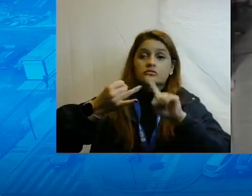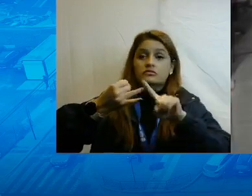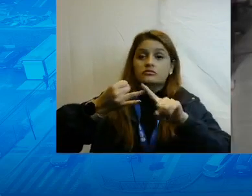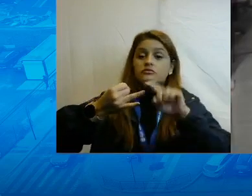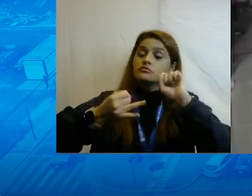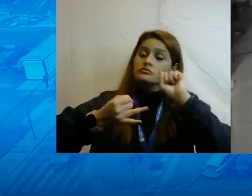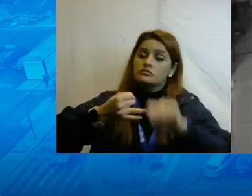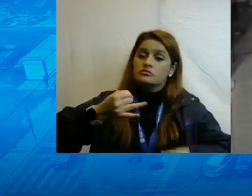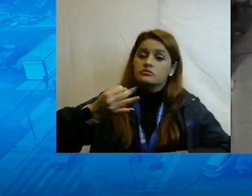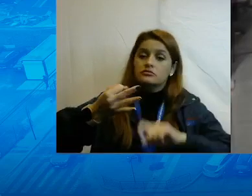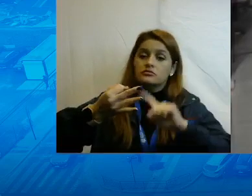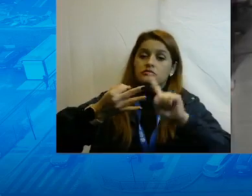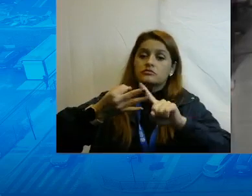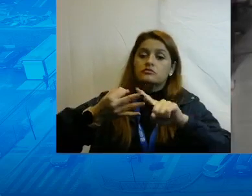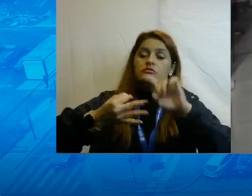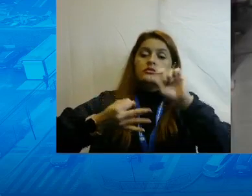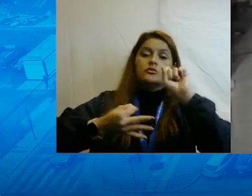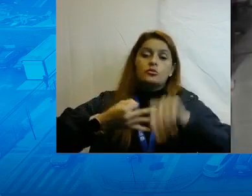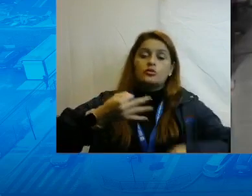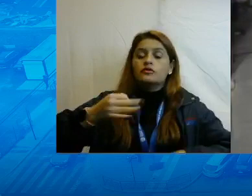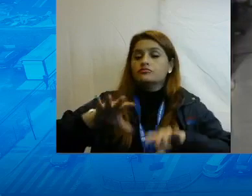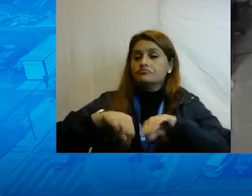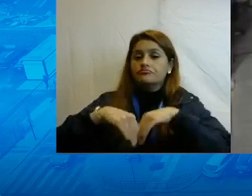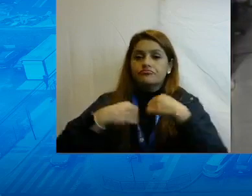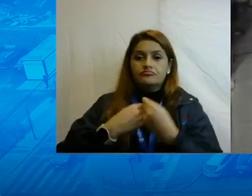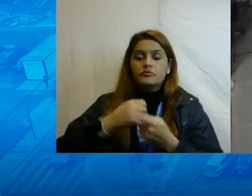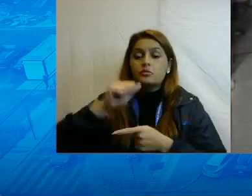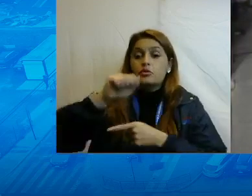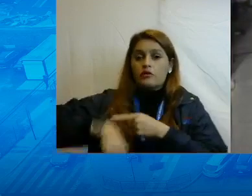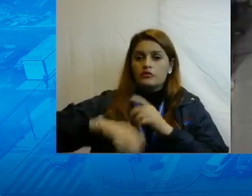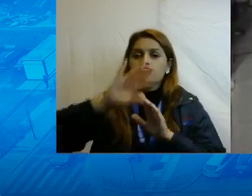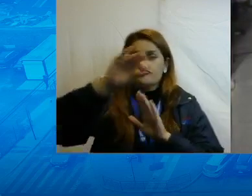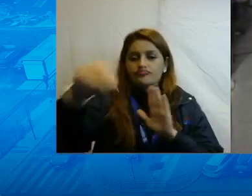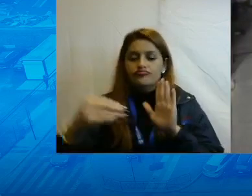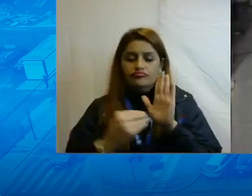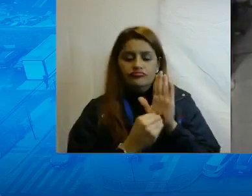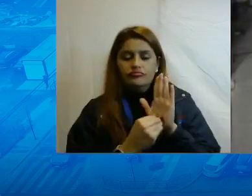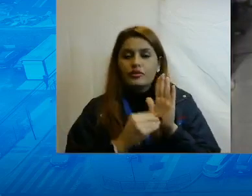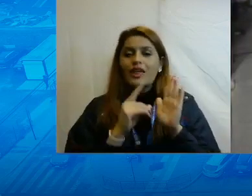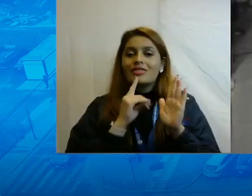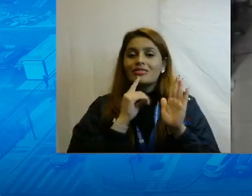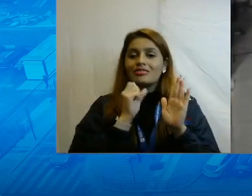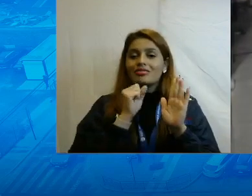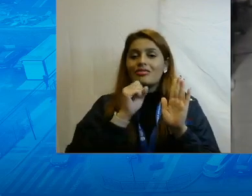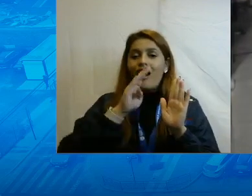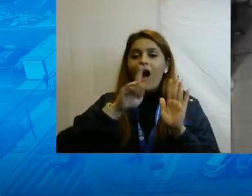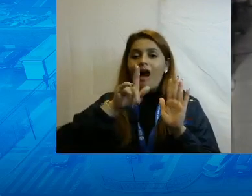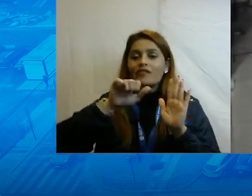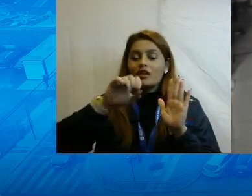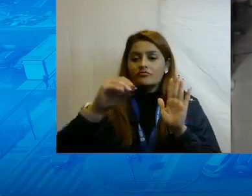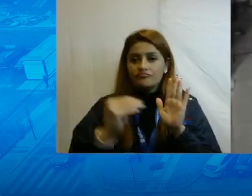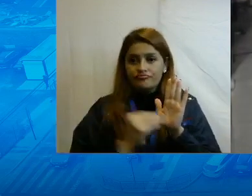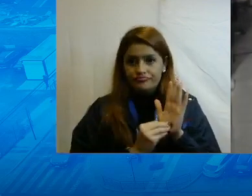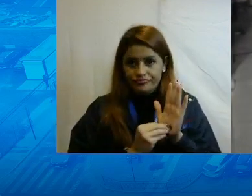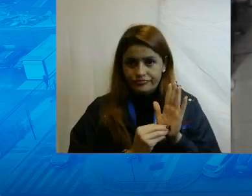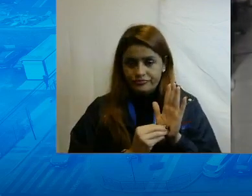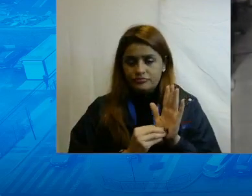Rojas. Apruebo. Alcaldesa. Apruebo. Ya, entonces para la tabla. Pasa a tabla entonces, como